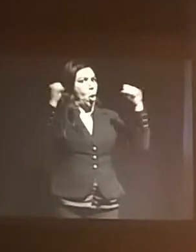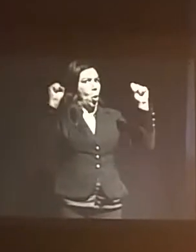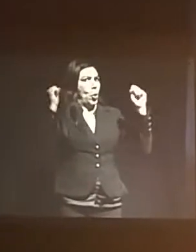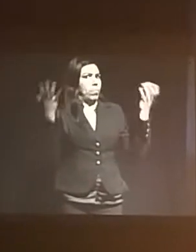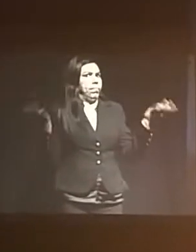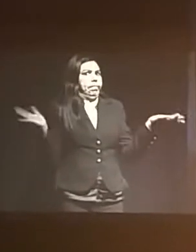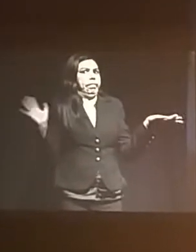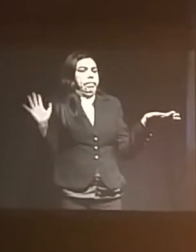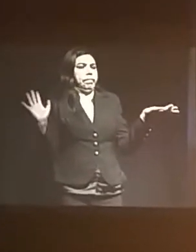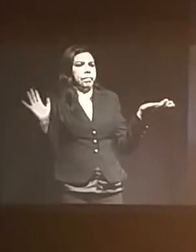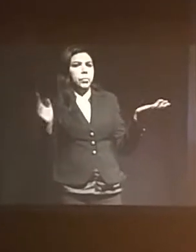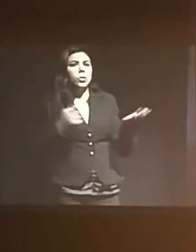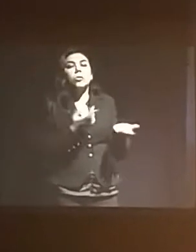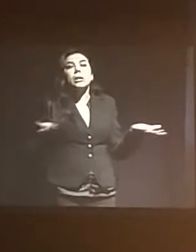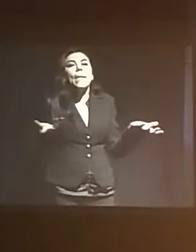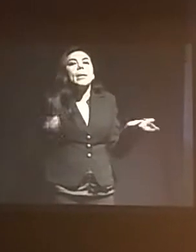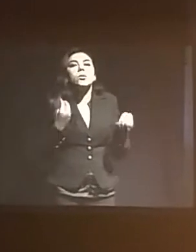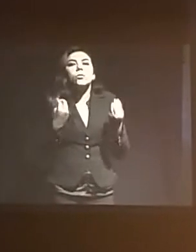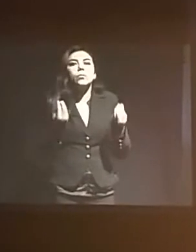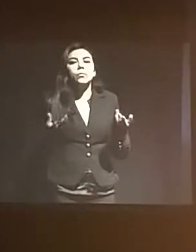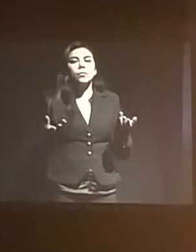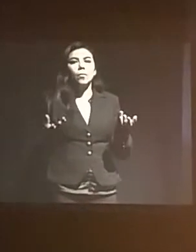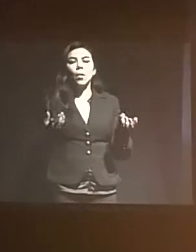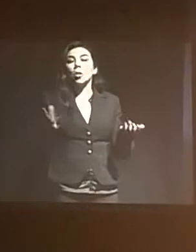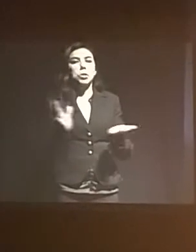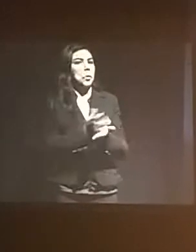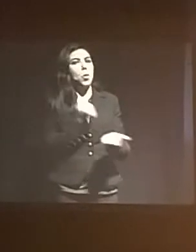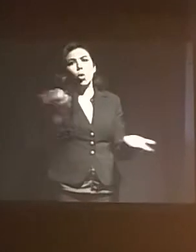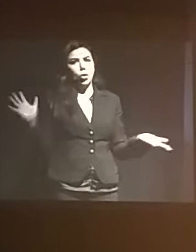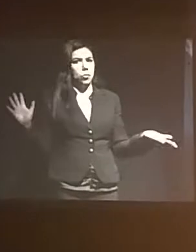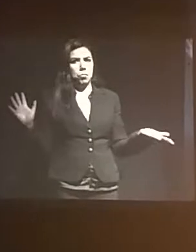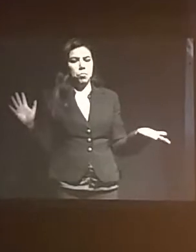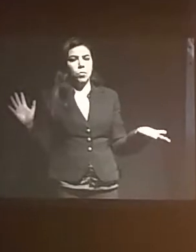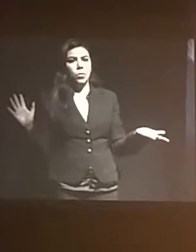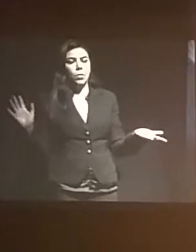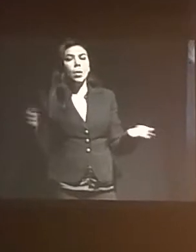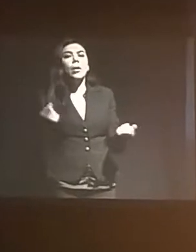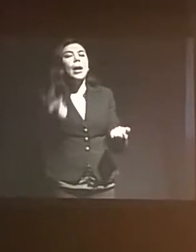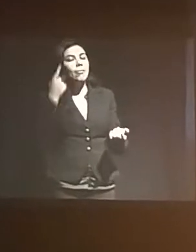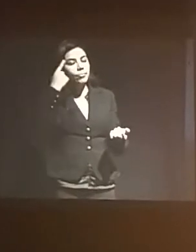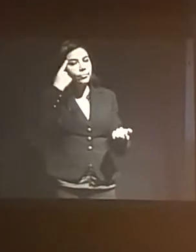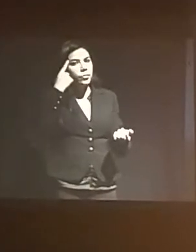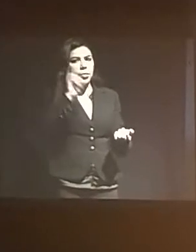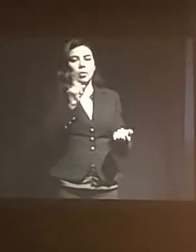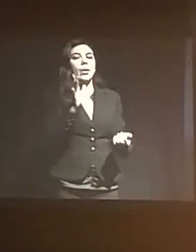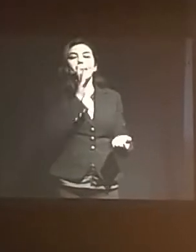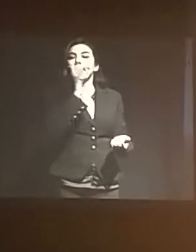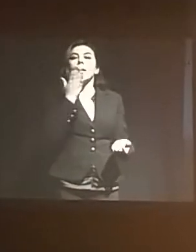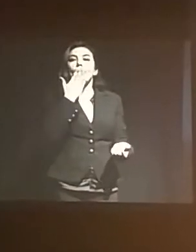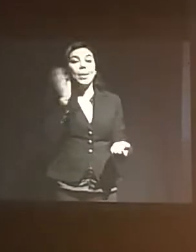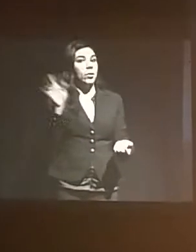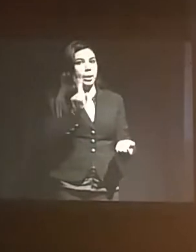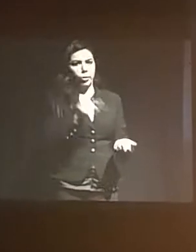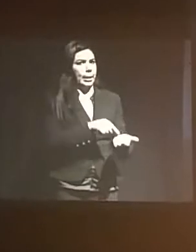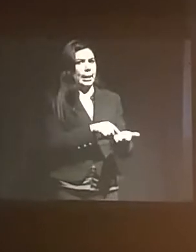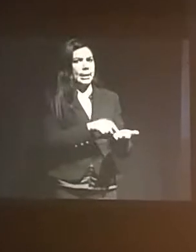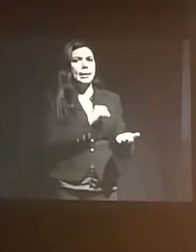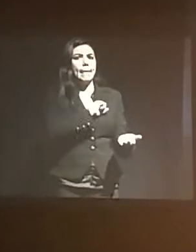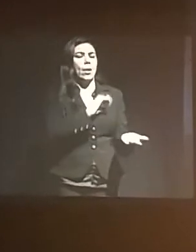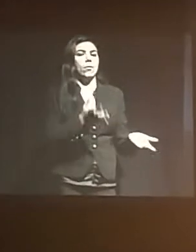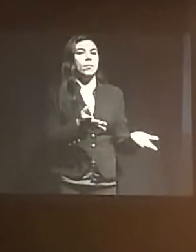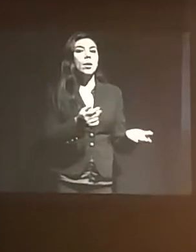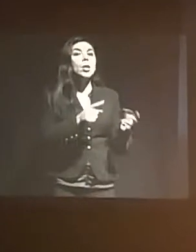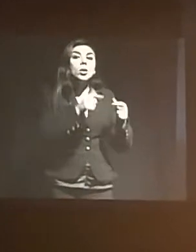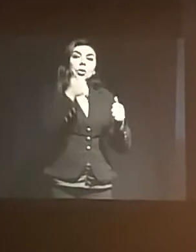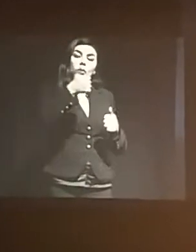lo busqué y ya no estaba, algo pasó. No sé por qué, pero me hace más sentido que en realidad no esté. Estos seis componentes